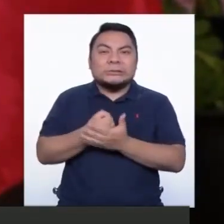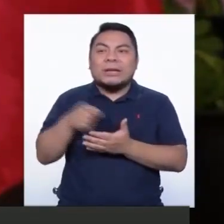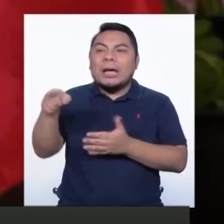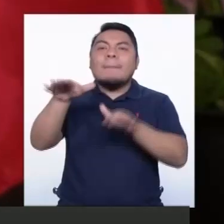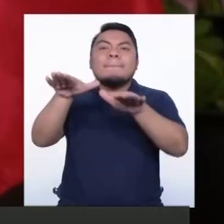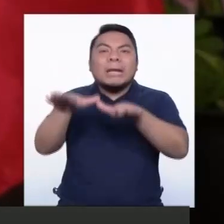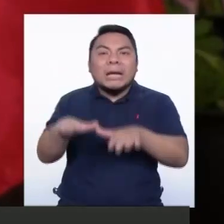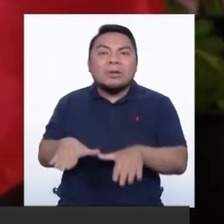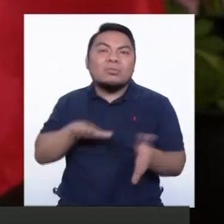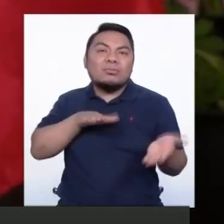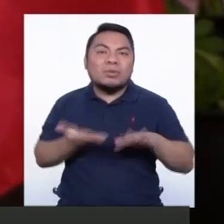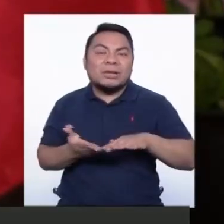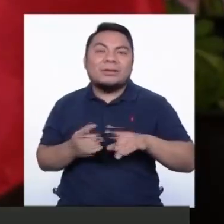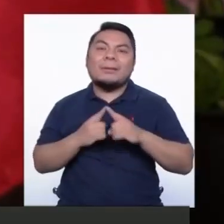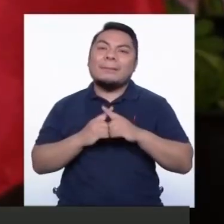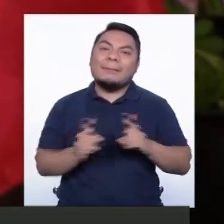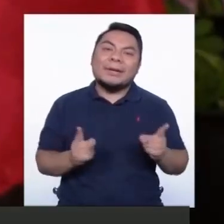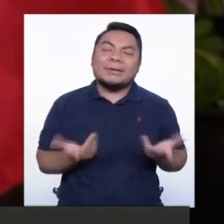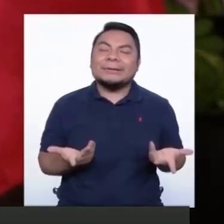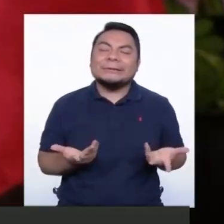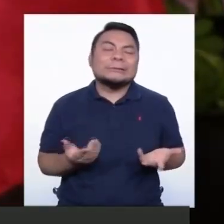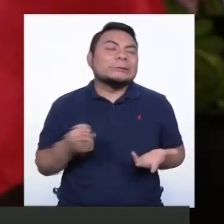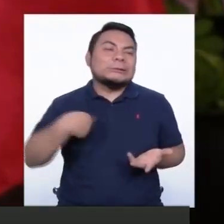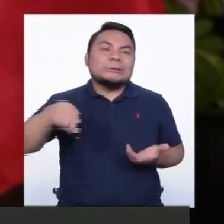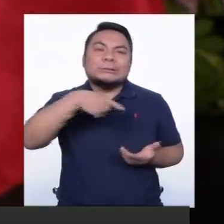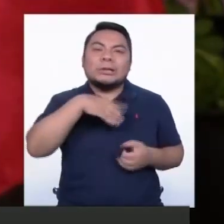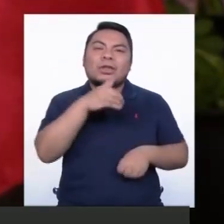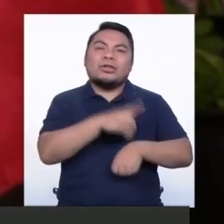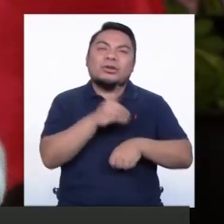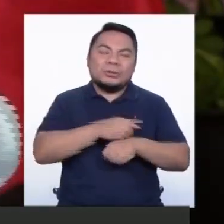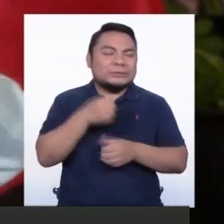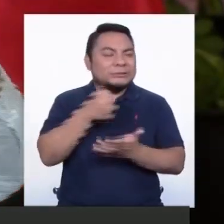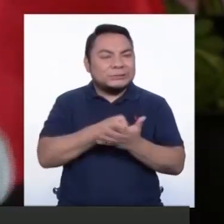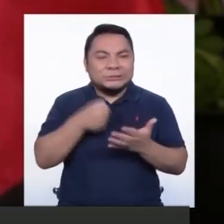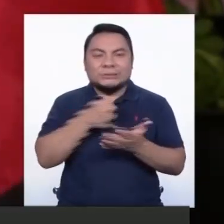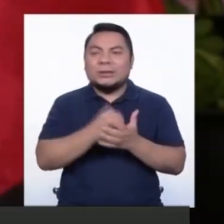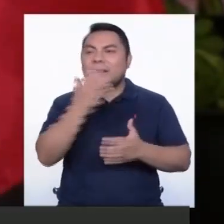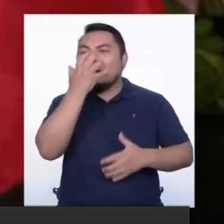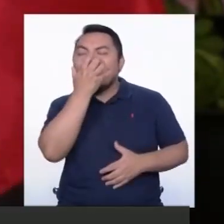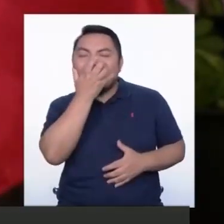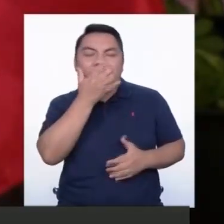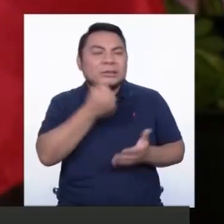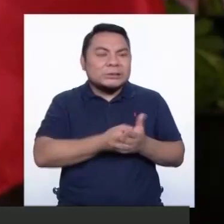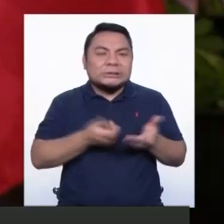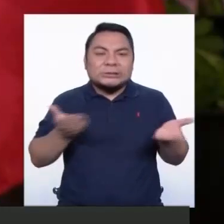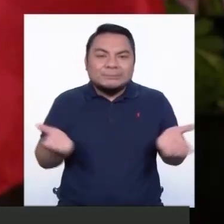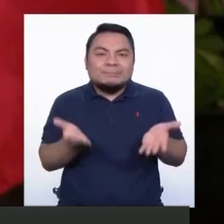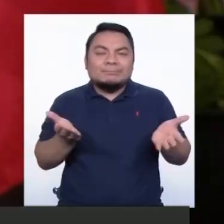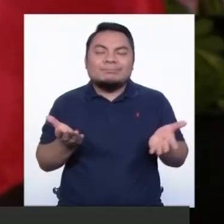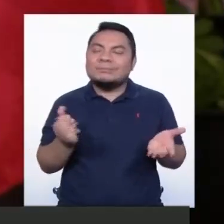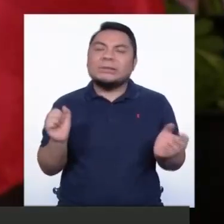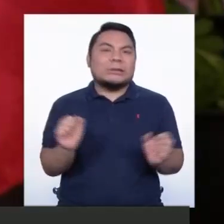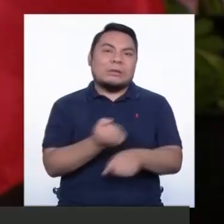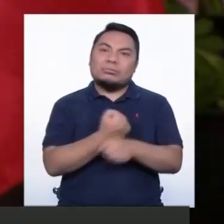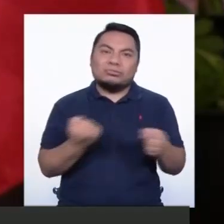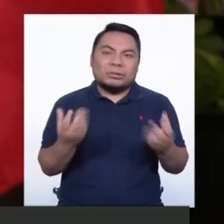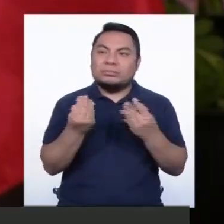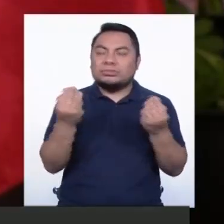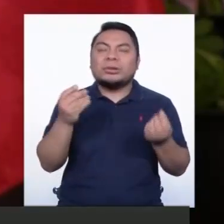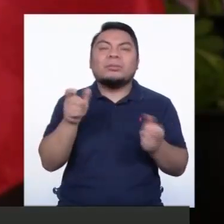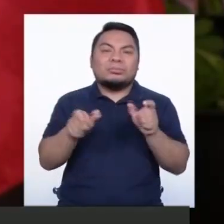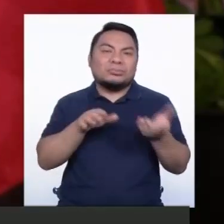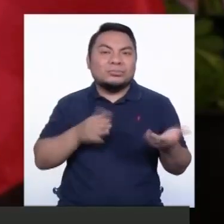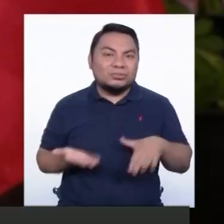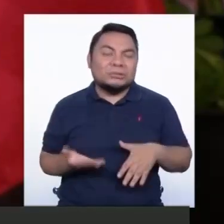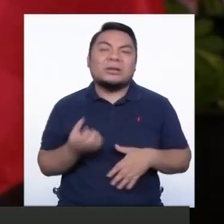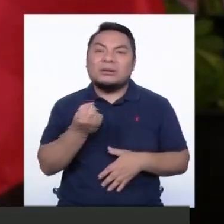posible. Evitarlas, por más esfuerzo que haga la ciencia y todos nosotros, es imposible, pero sí